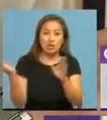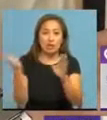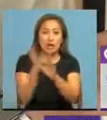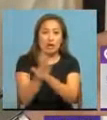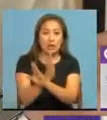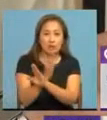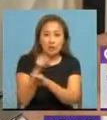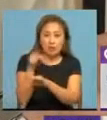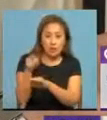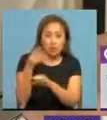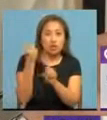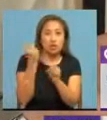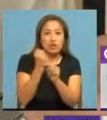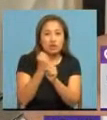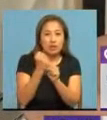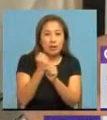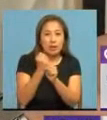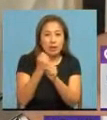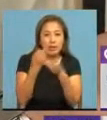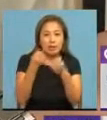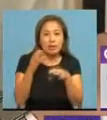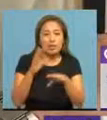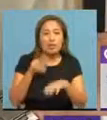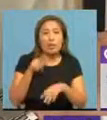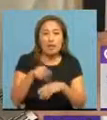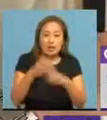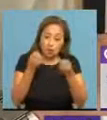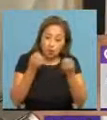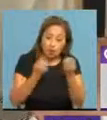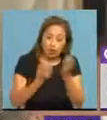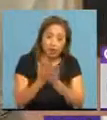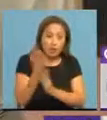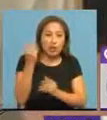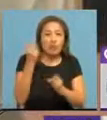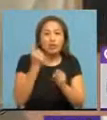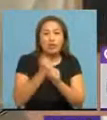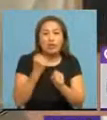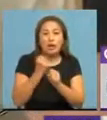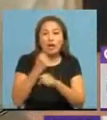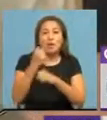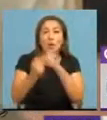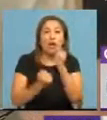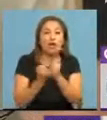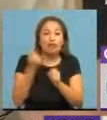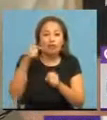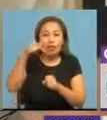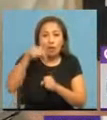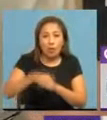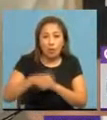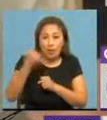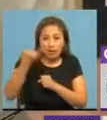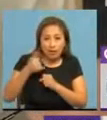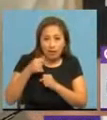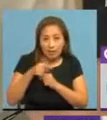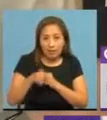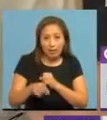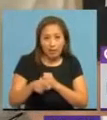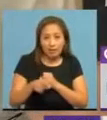que seguimos trabajando y coordinando esto. Hasta ahora hay